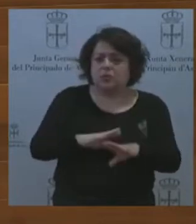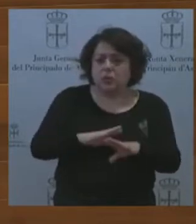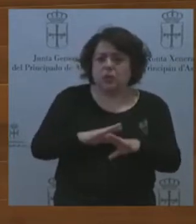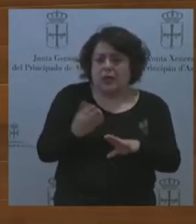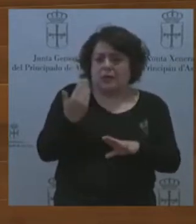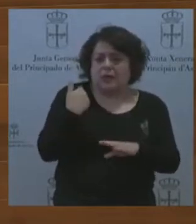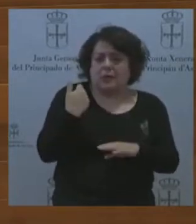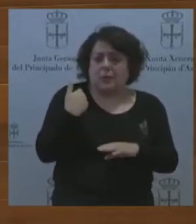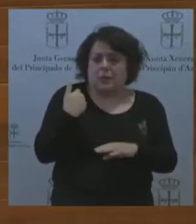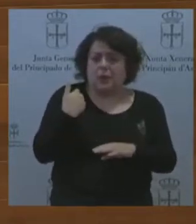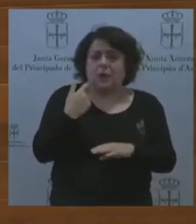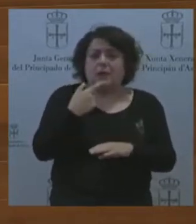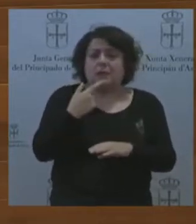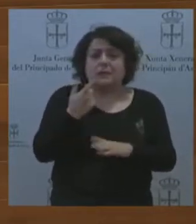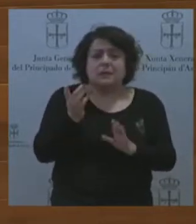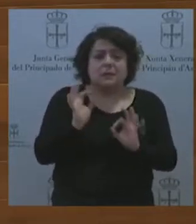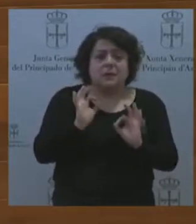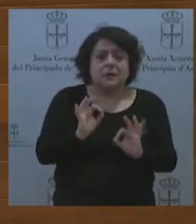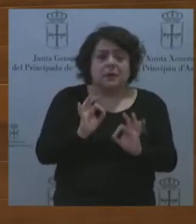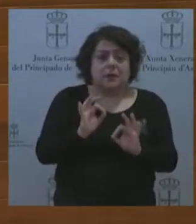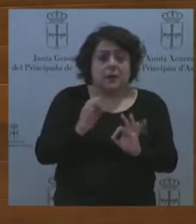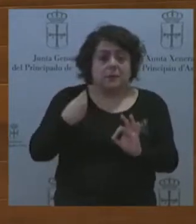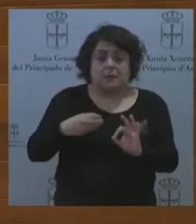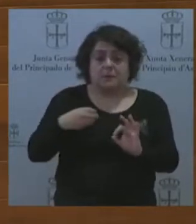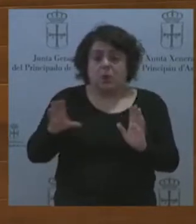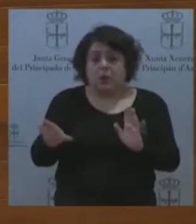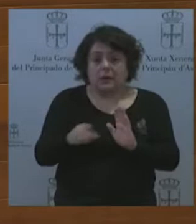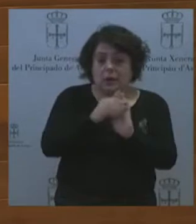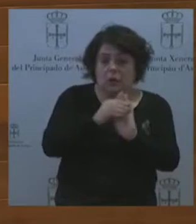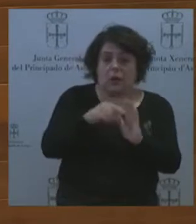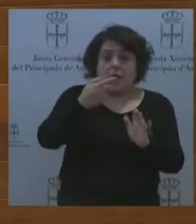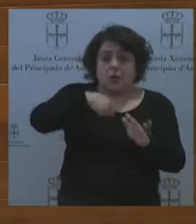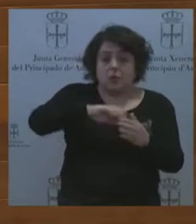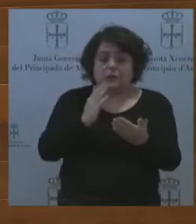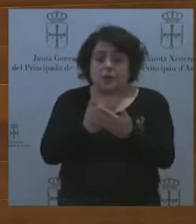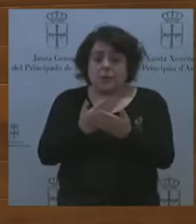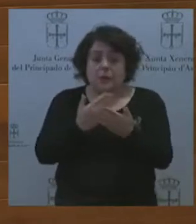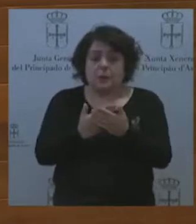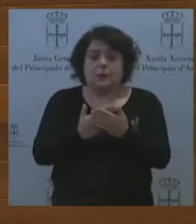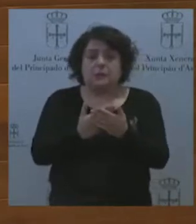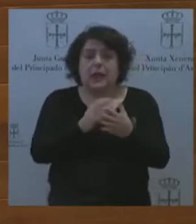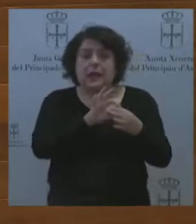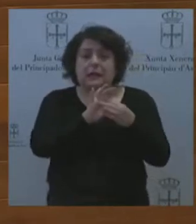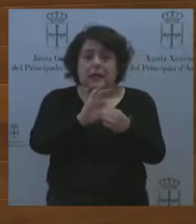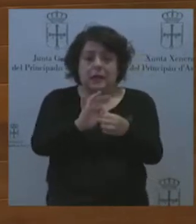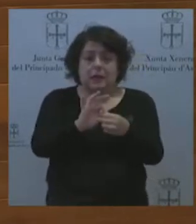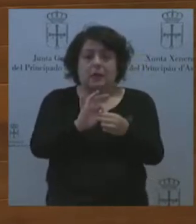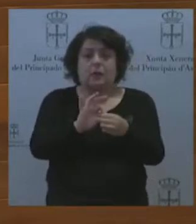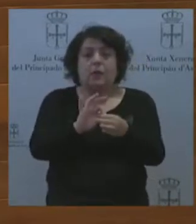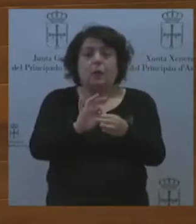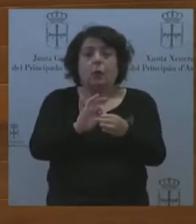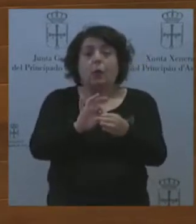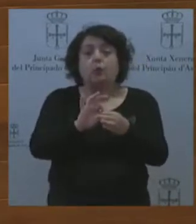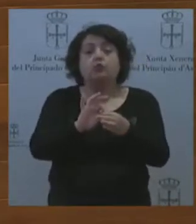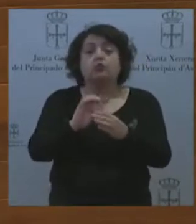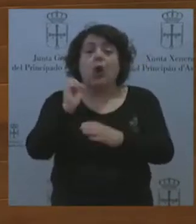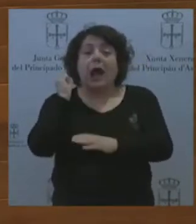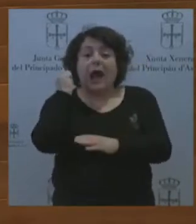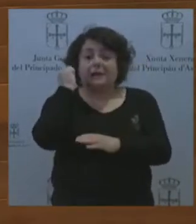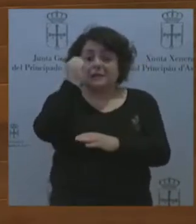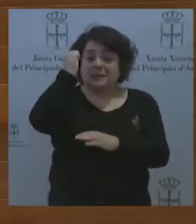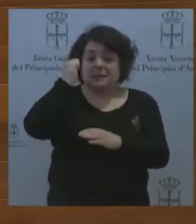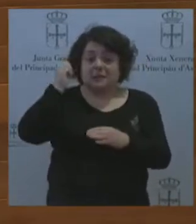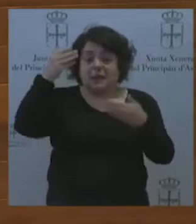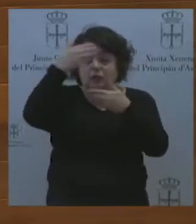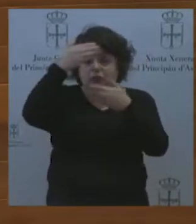como recogemos en nuestra propuesta sobre los crímenes de ETA. Por mucho que esos asesinos sean ahora sus socios,